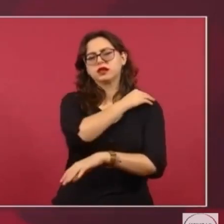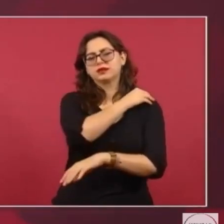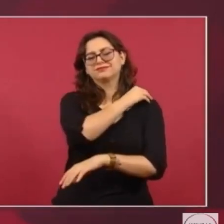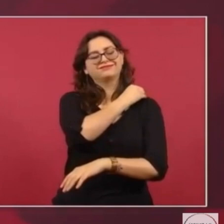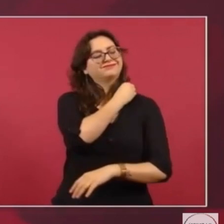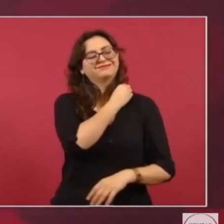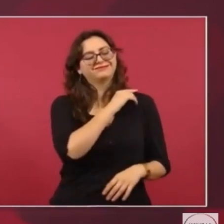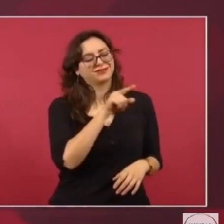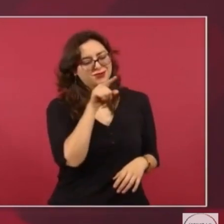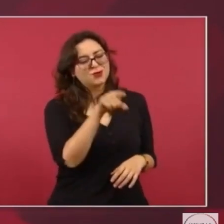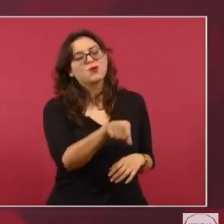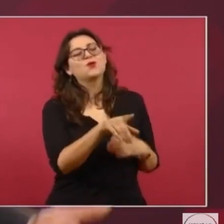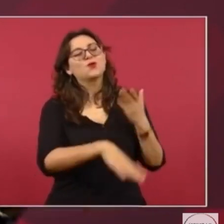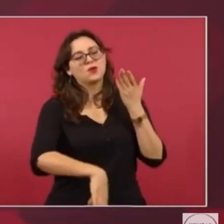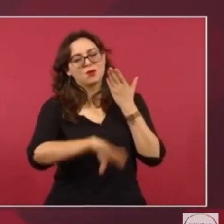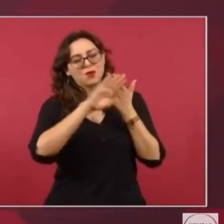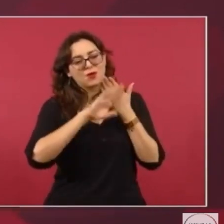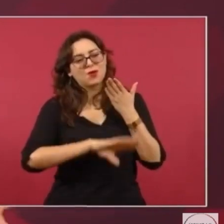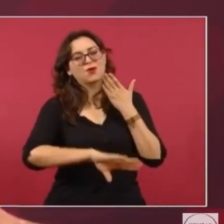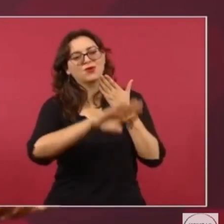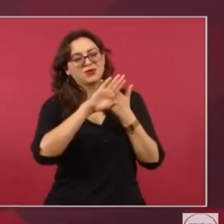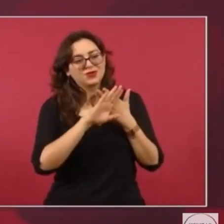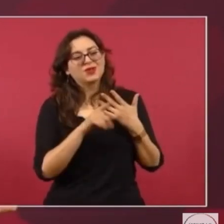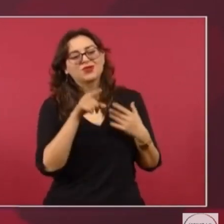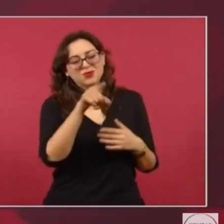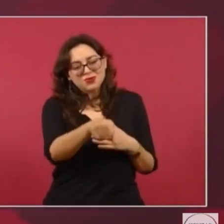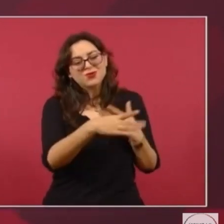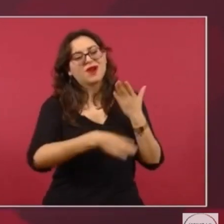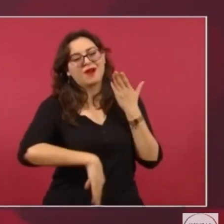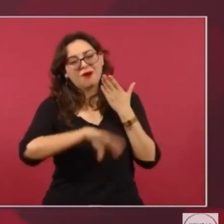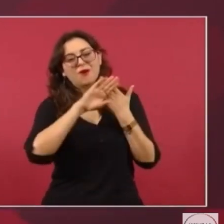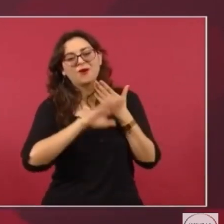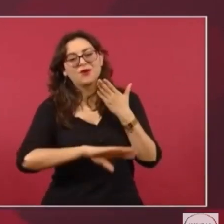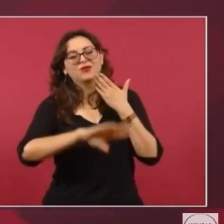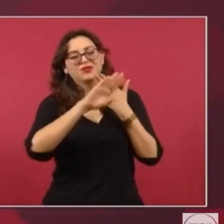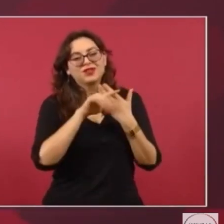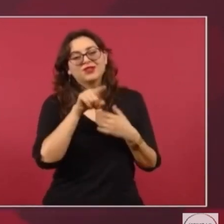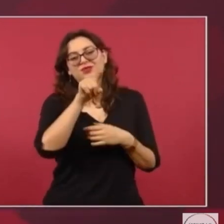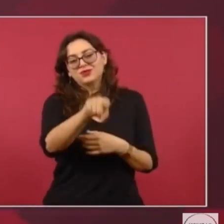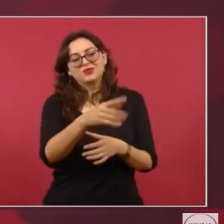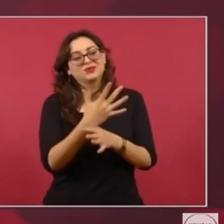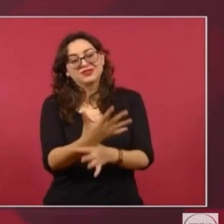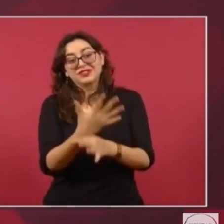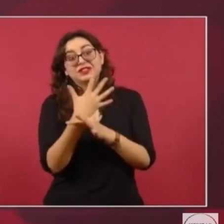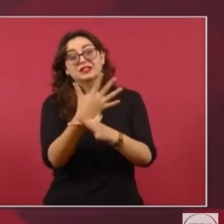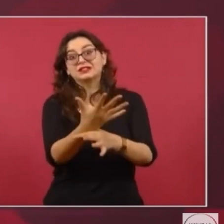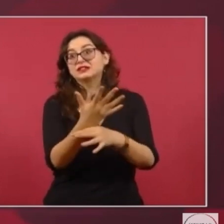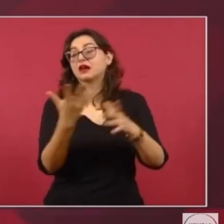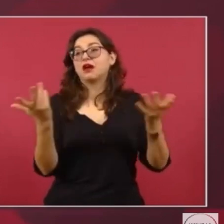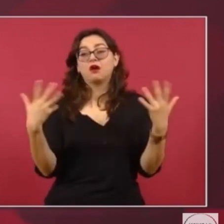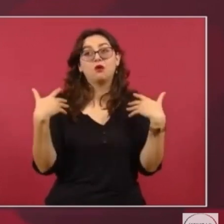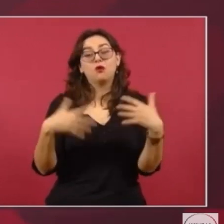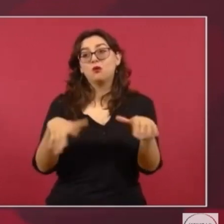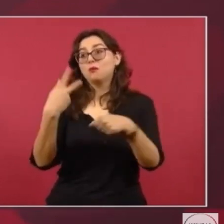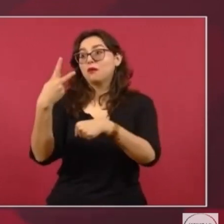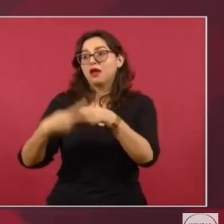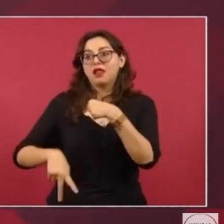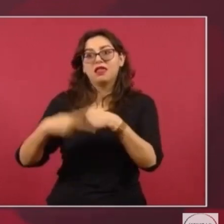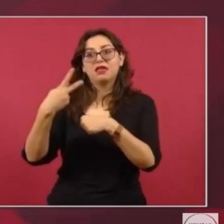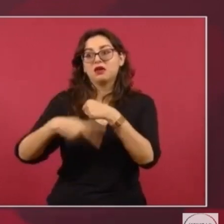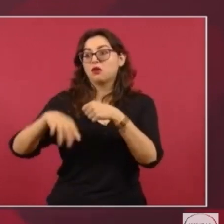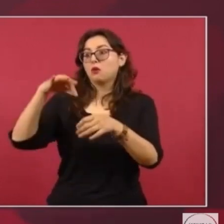pérdida de... Por eso estás en contra, porque bueno, estás sosteniendo sí, de que se pierde, ¿sí?